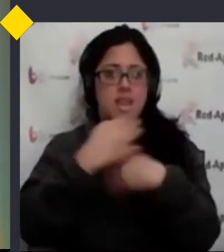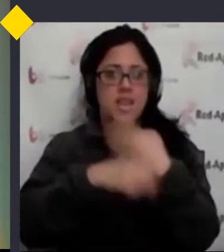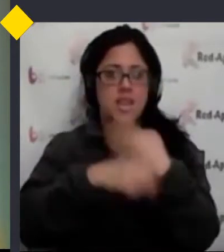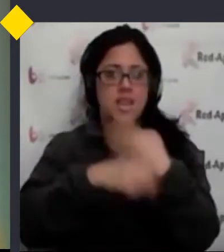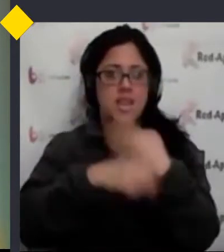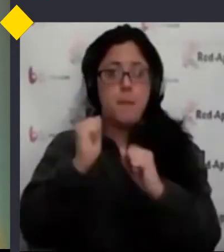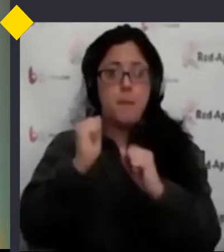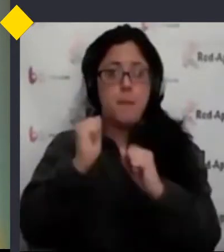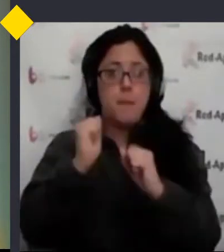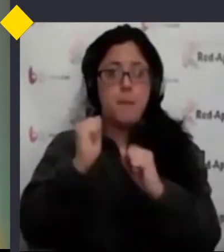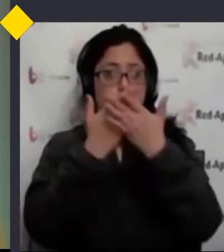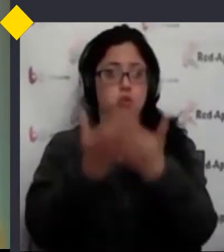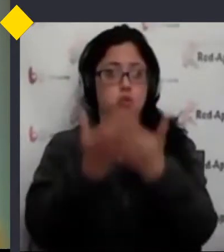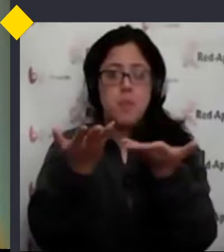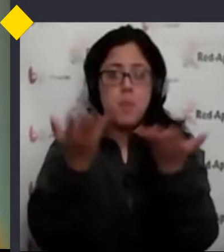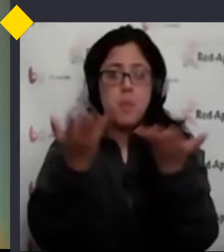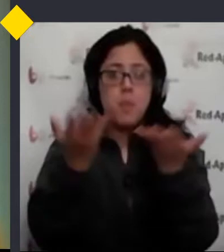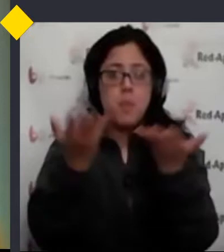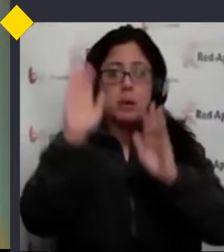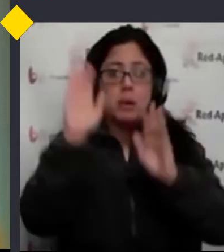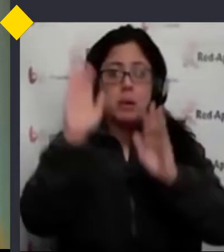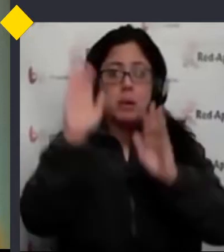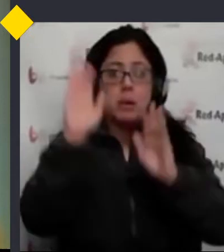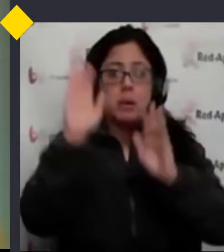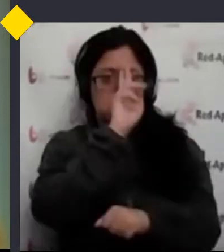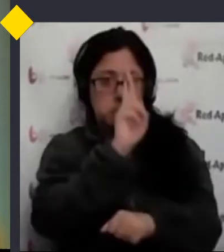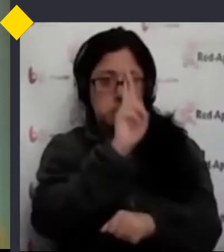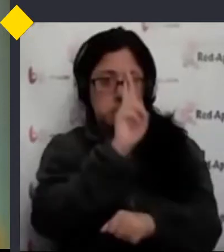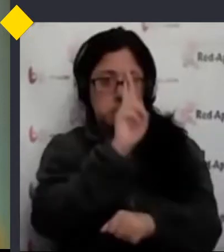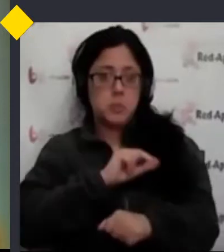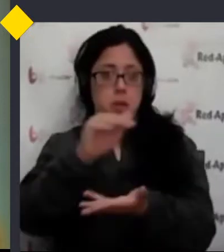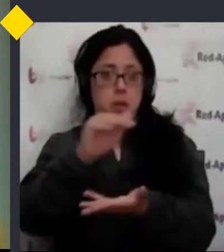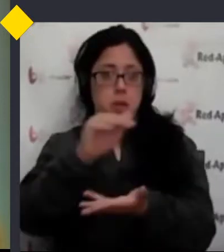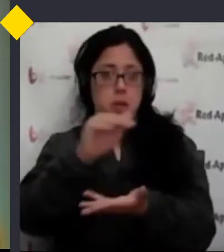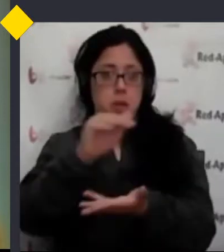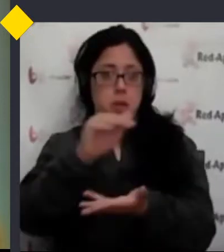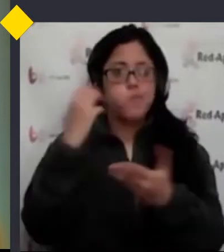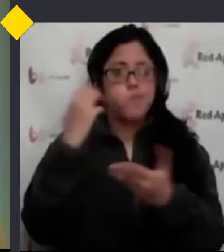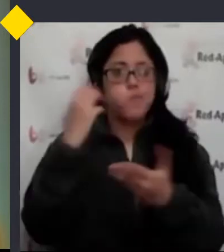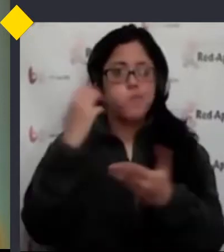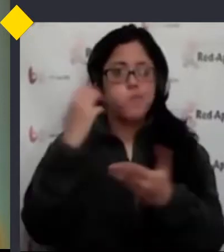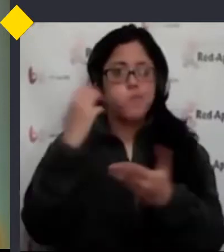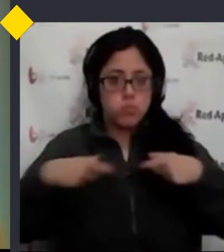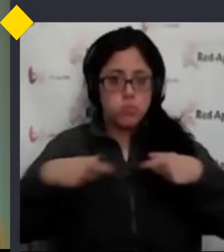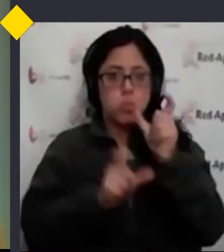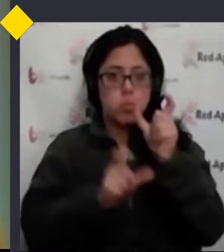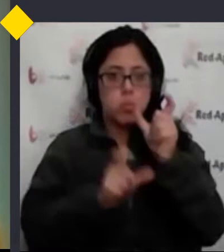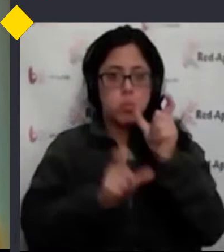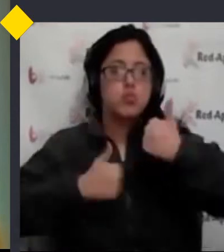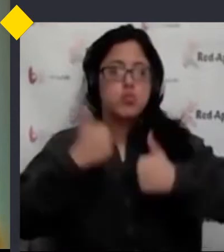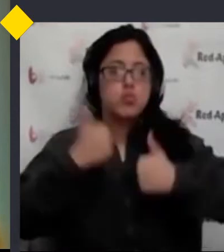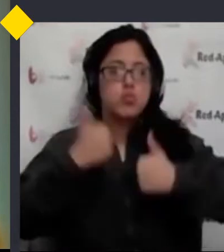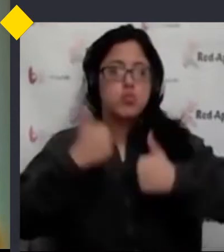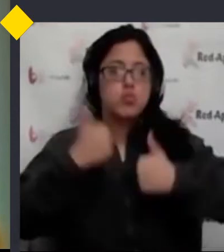para poder ser candidatas a este reconocimiento que hará un panel de expertos para aquellas empresas y organizaciones